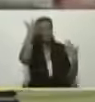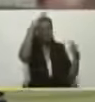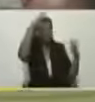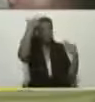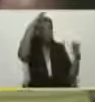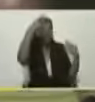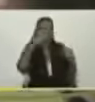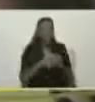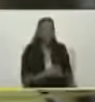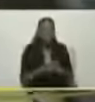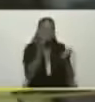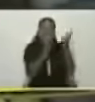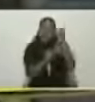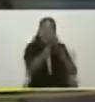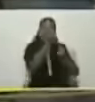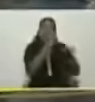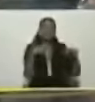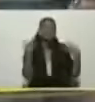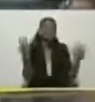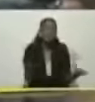Y en lo económico,